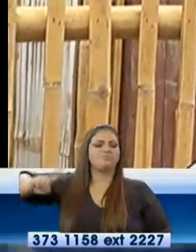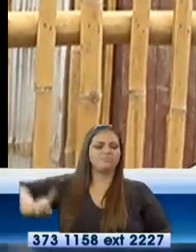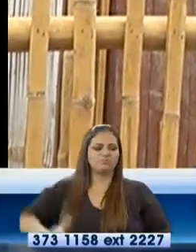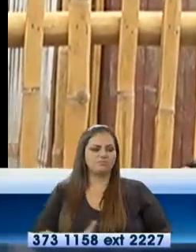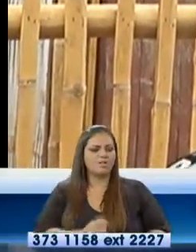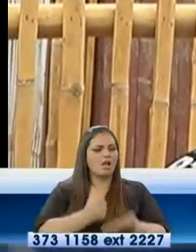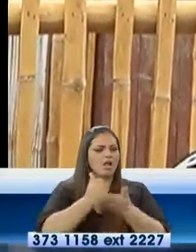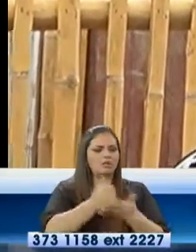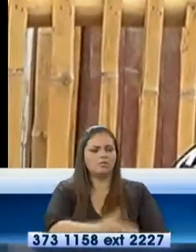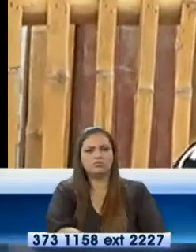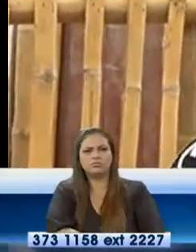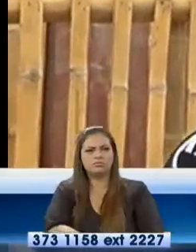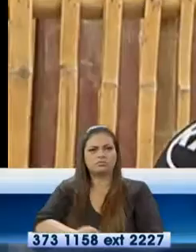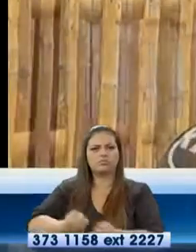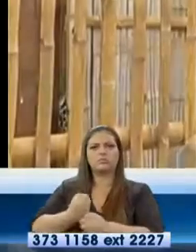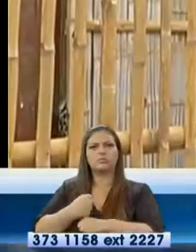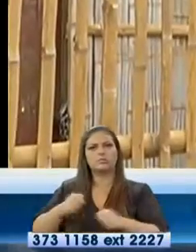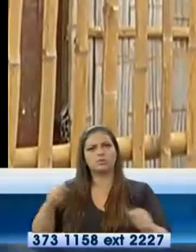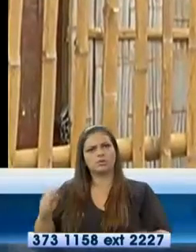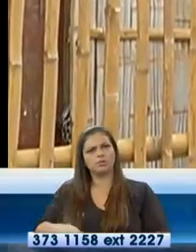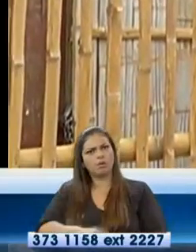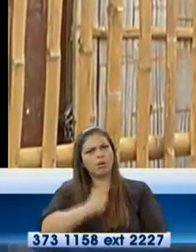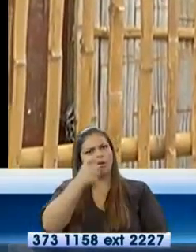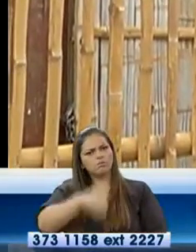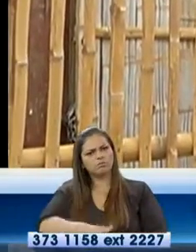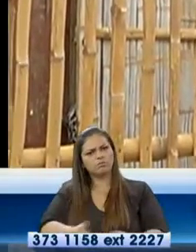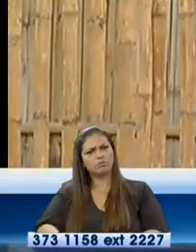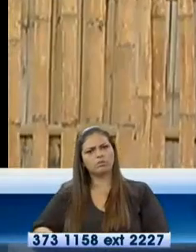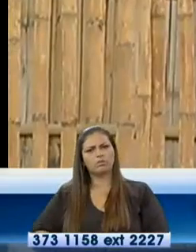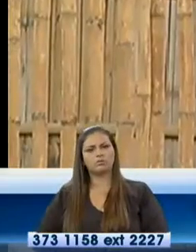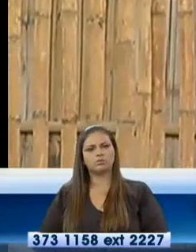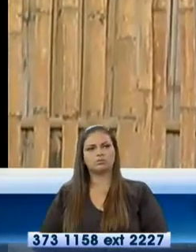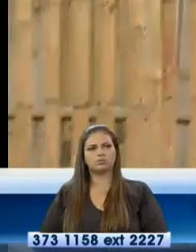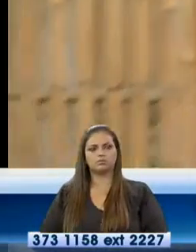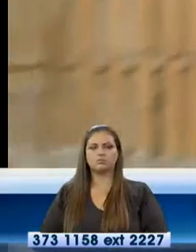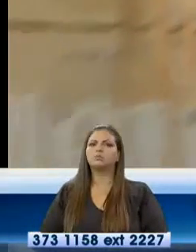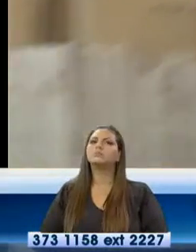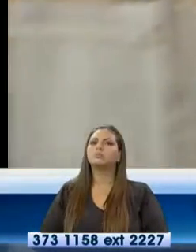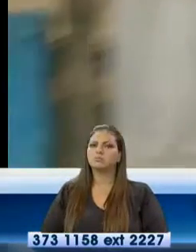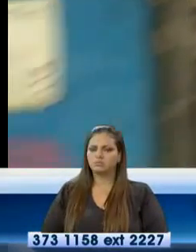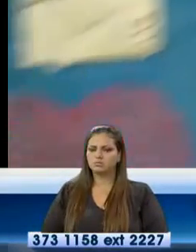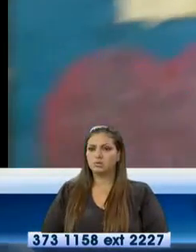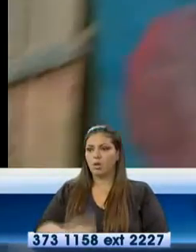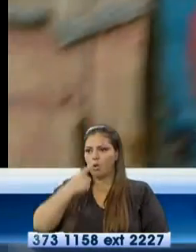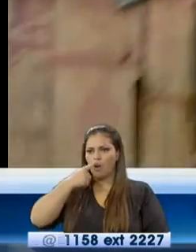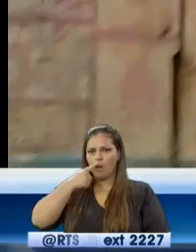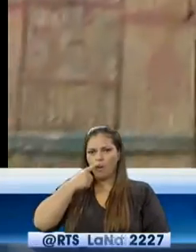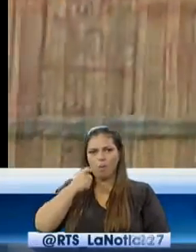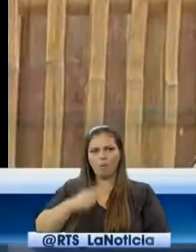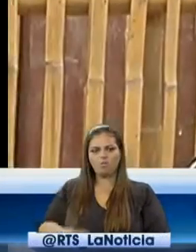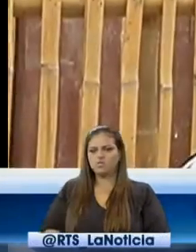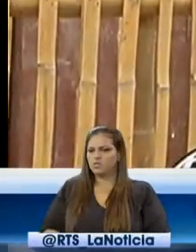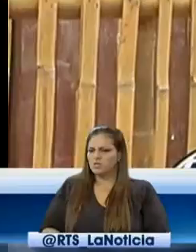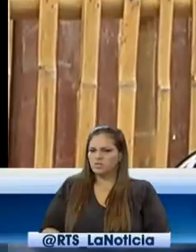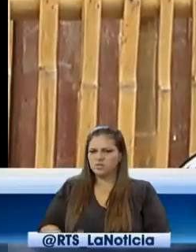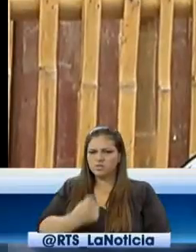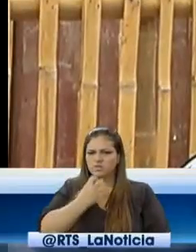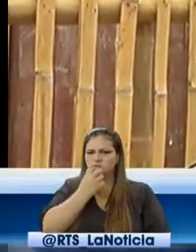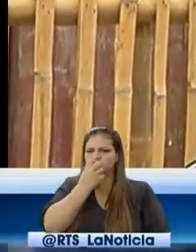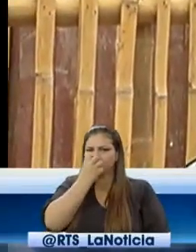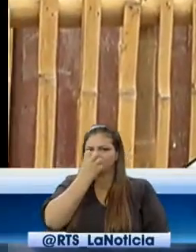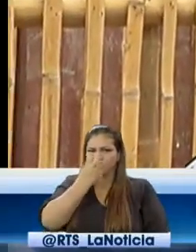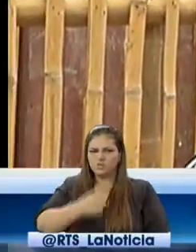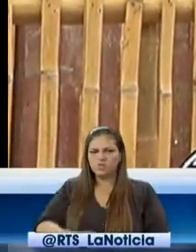ese momento, por si no la mataba. Luego comentan, él se agredió a sí mismo con un cuchillo. Ese señor se